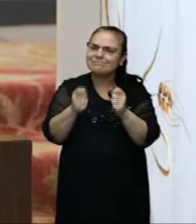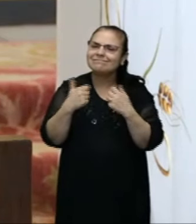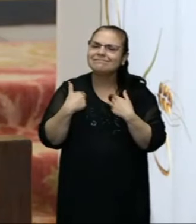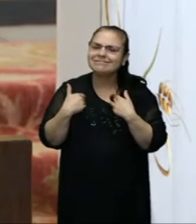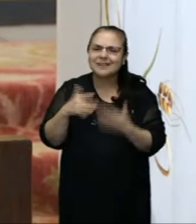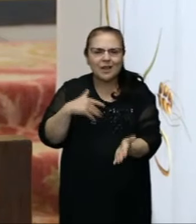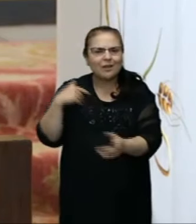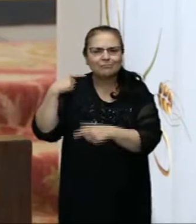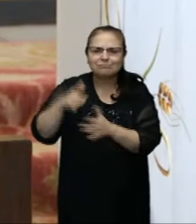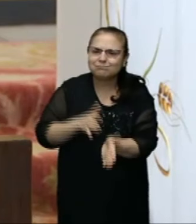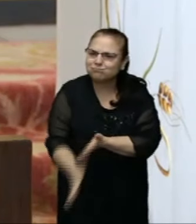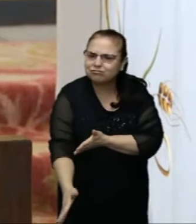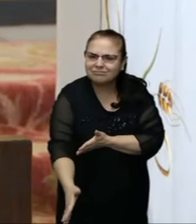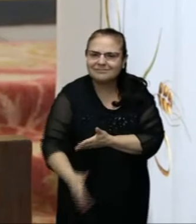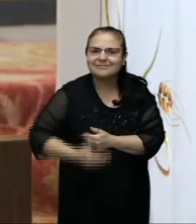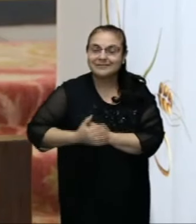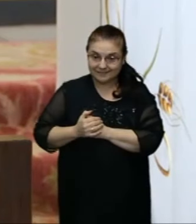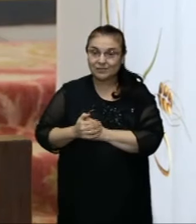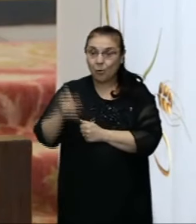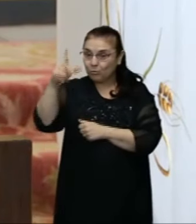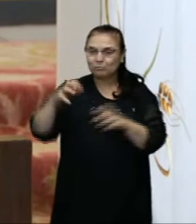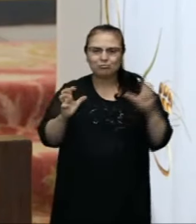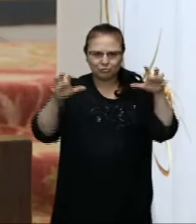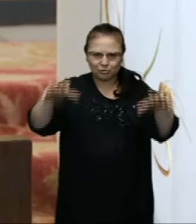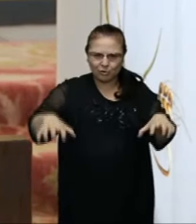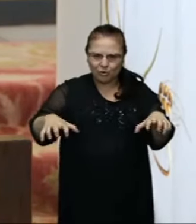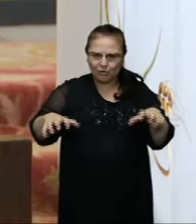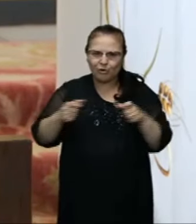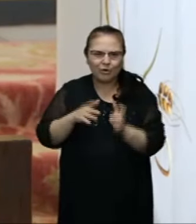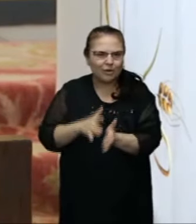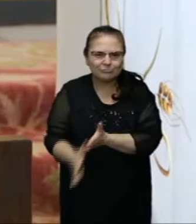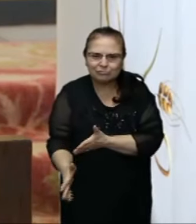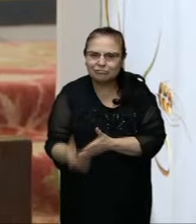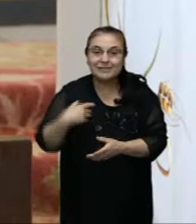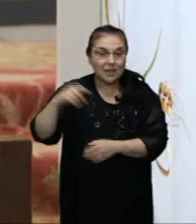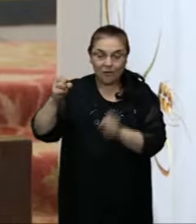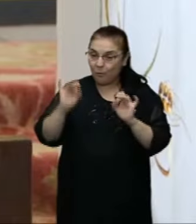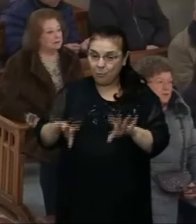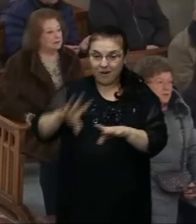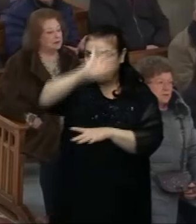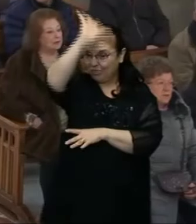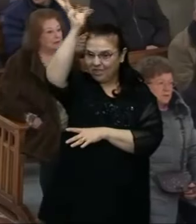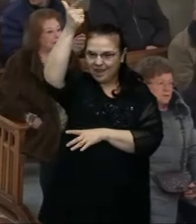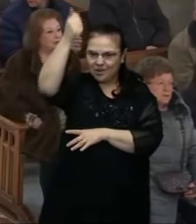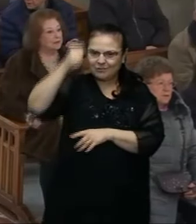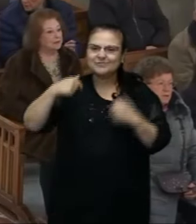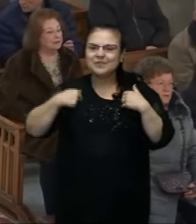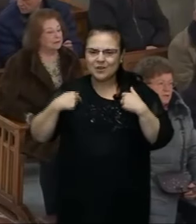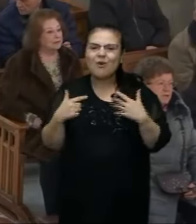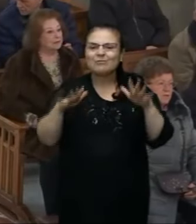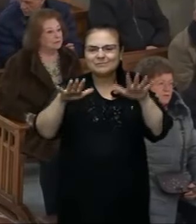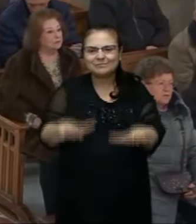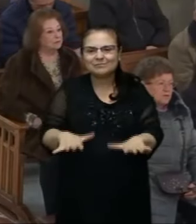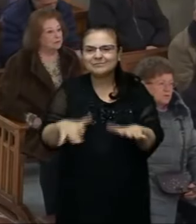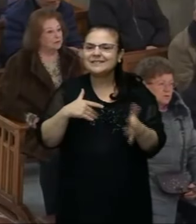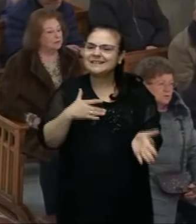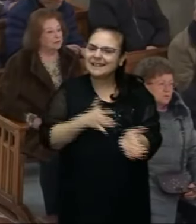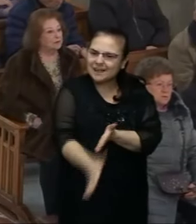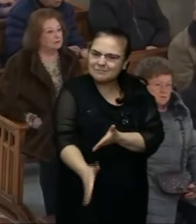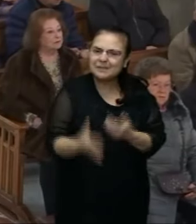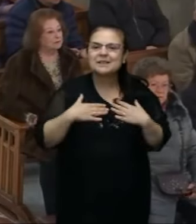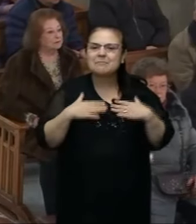una posteridad perpetua y un trono duradero como el cielo. Le mantendré eternamente mi